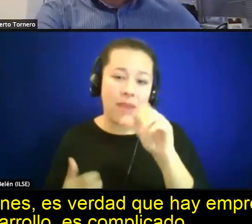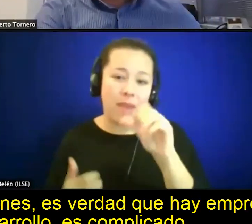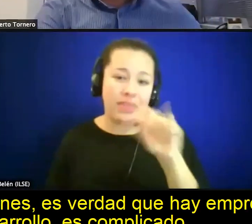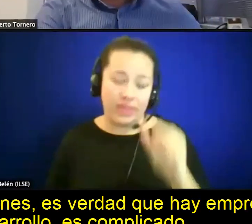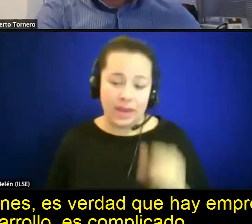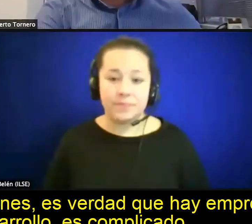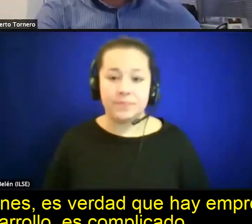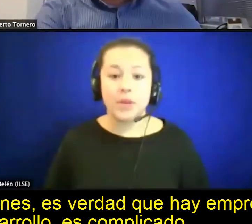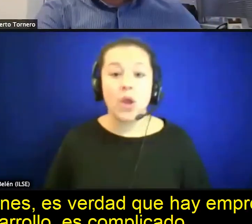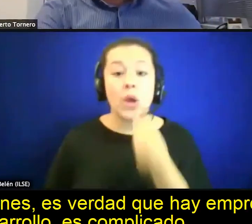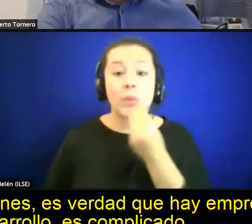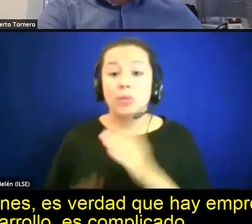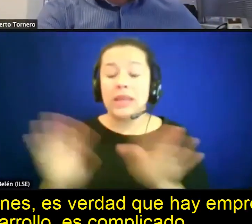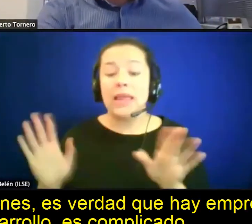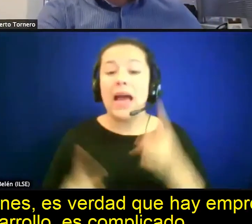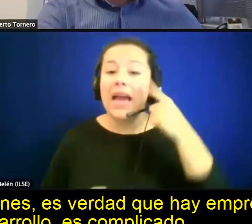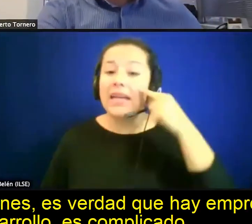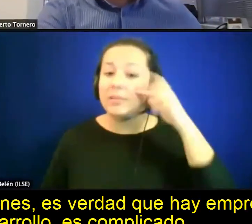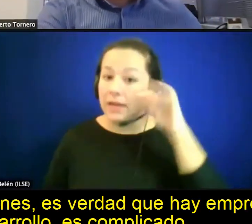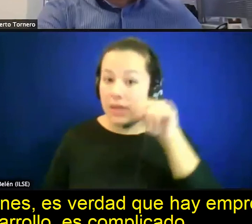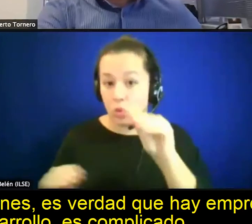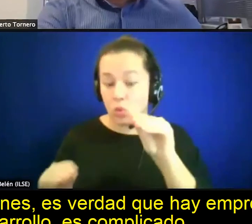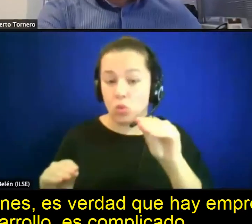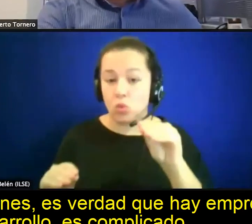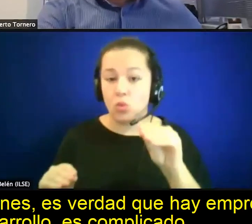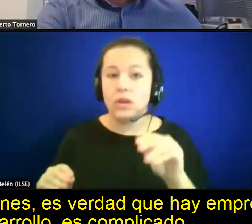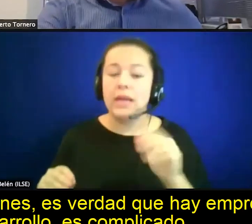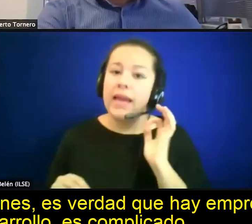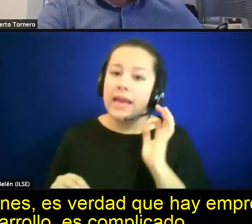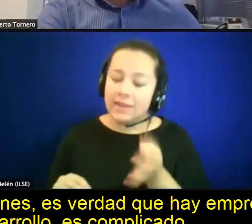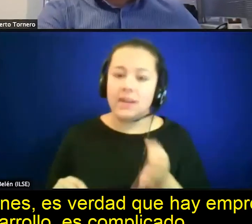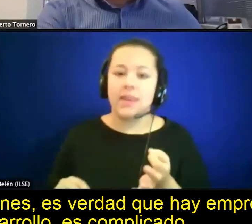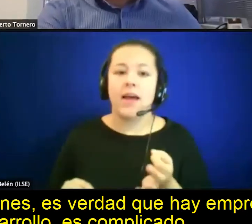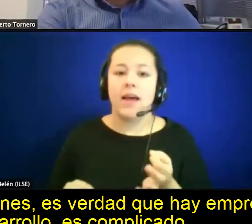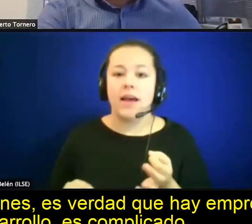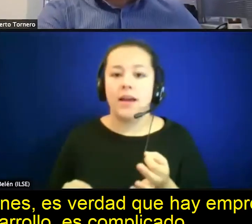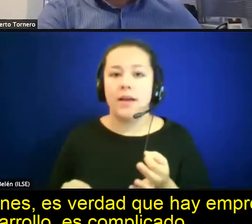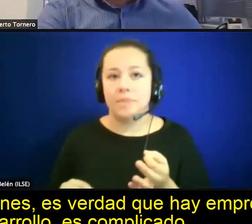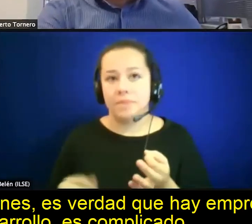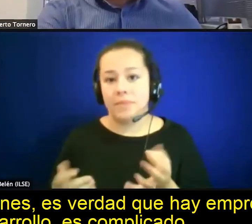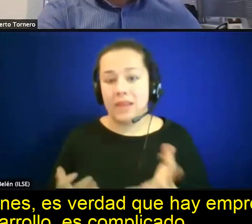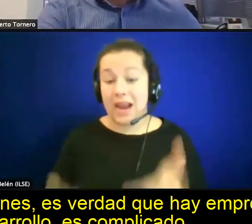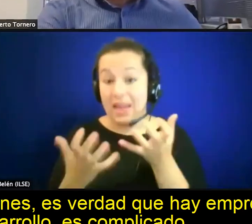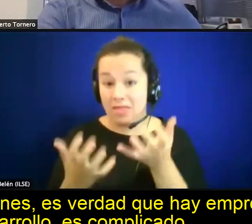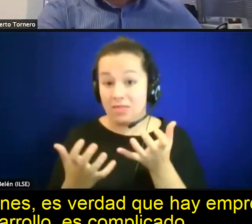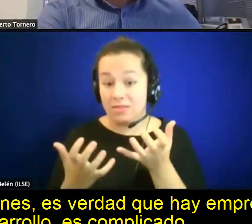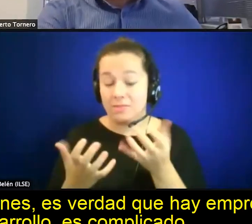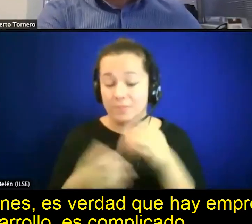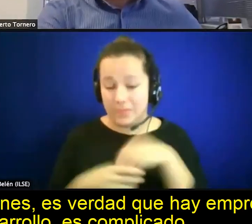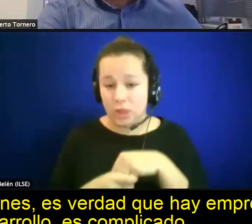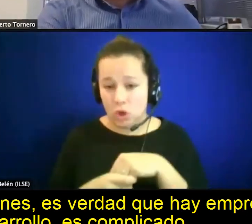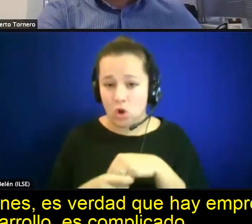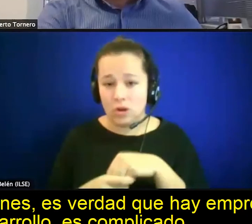Alberto, por la experiencia que tú tienes, es verdad que dentro de los ganadores de Espacia hay empresas en distinto grado